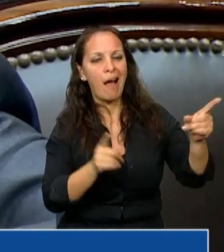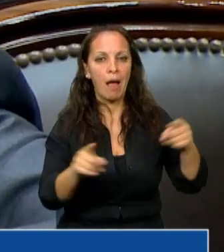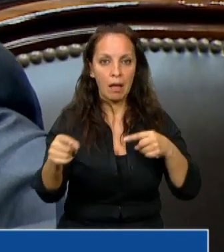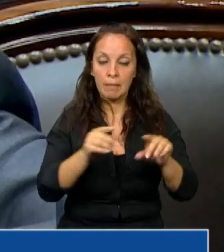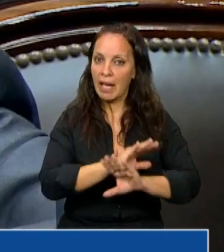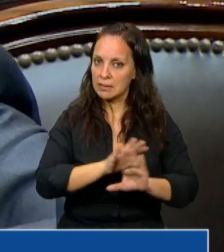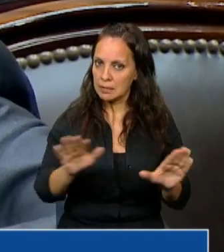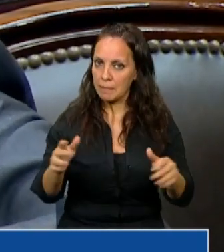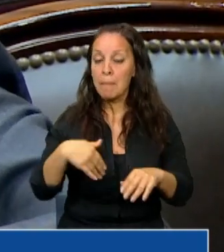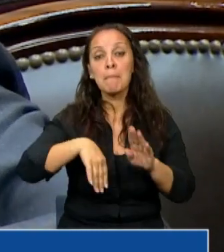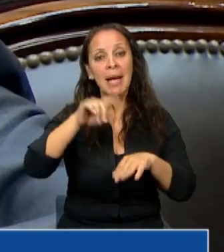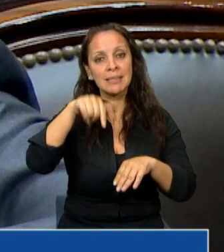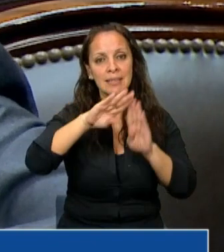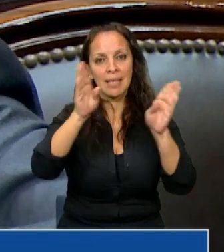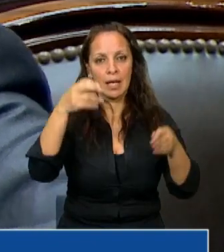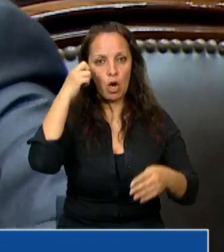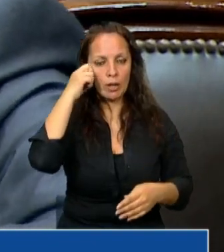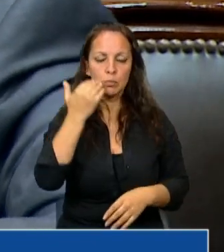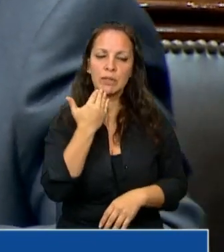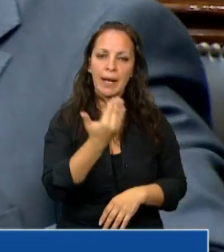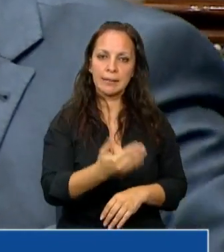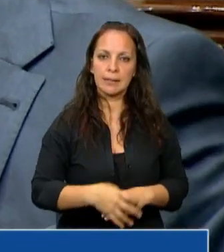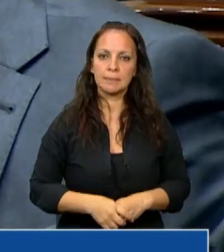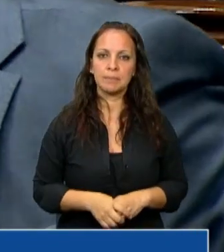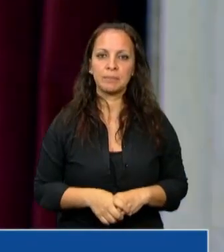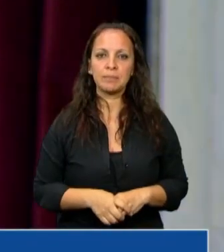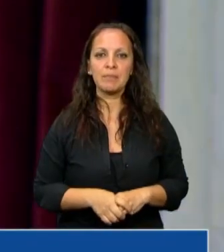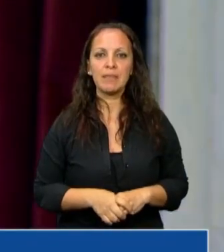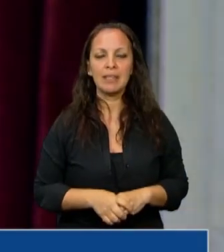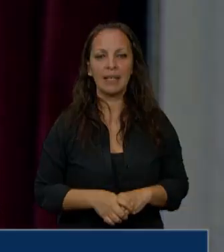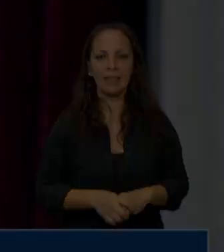particular en este Congreso. Gracias, señor presidente. Gracias, diputado.